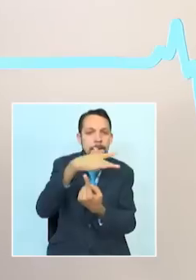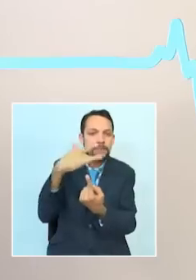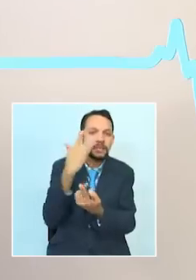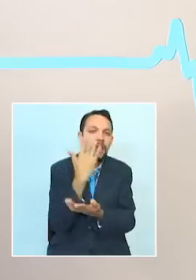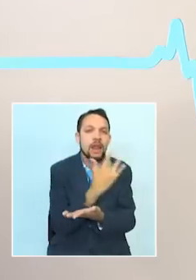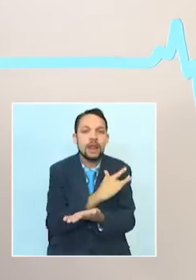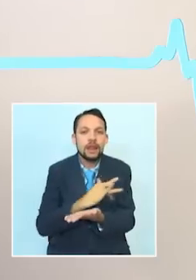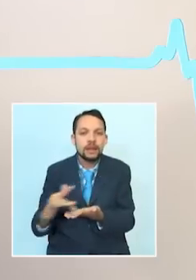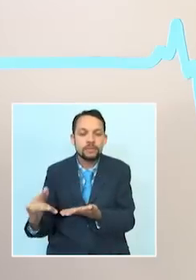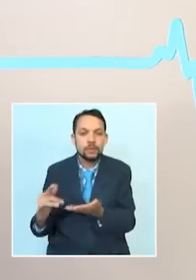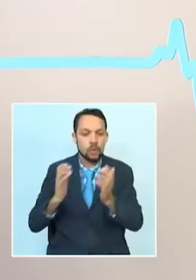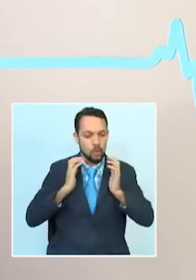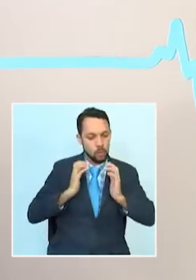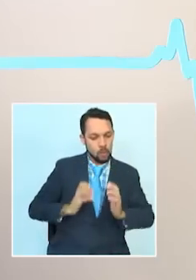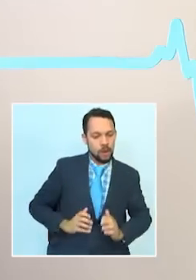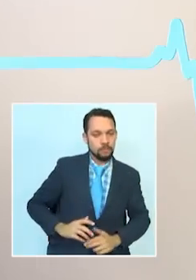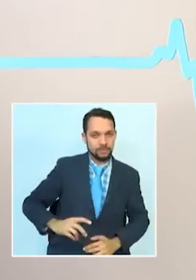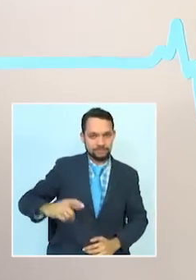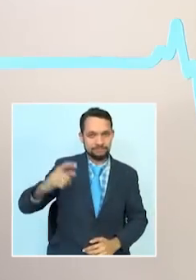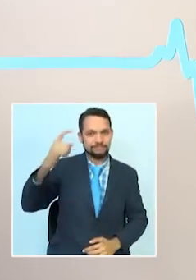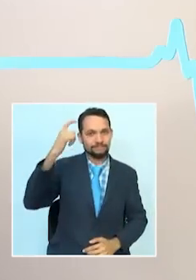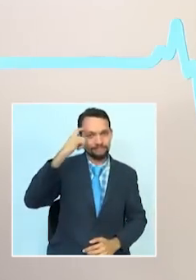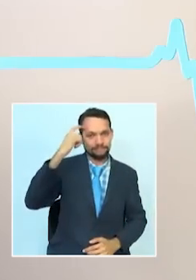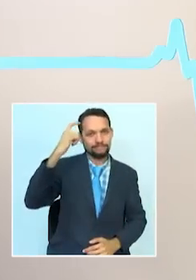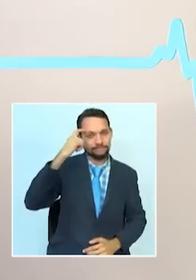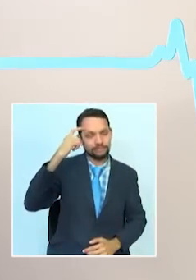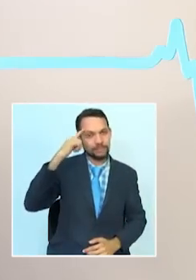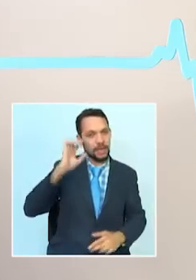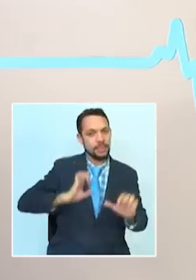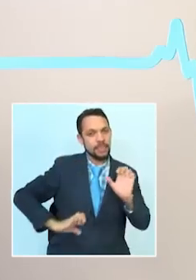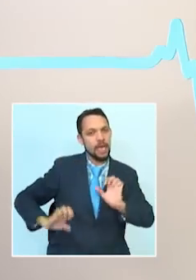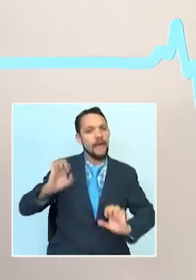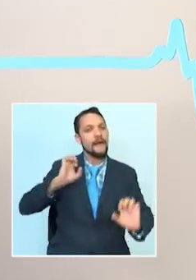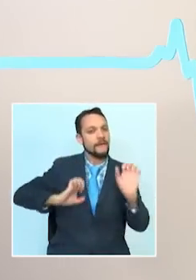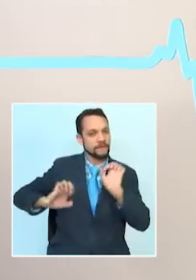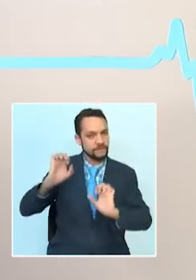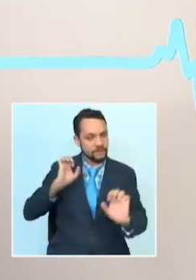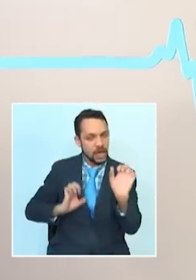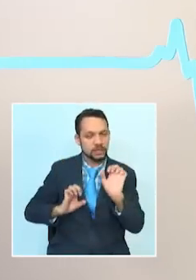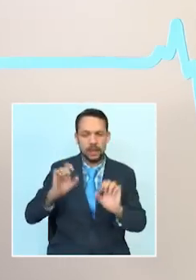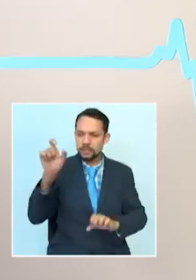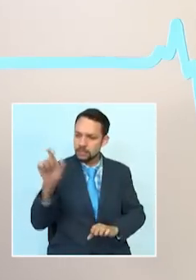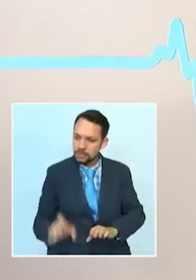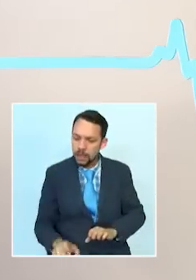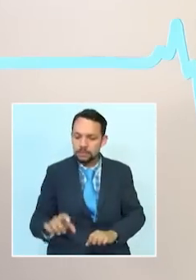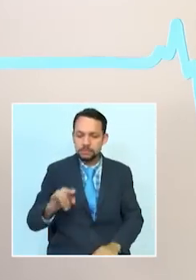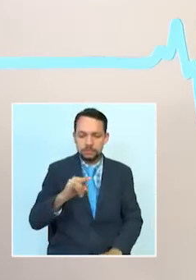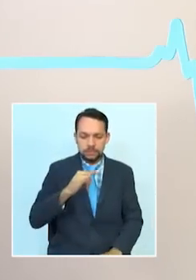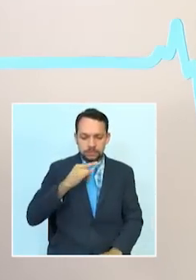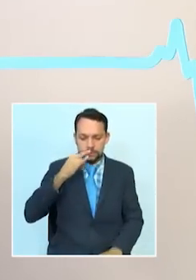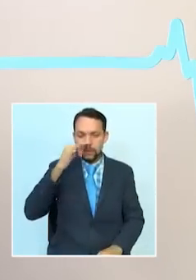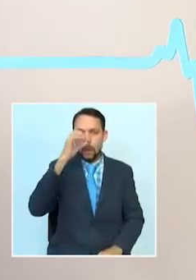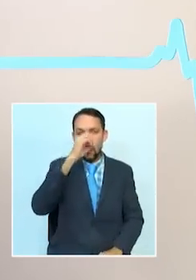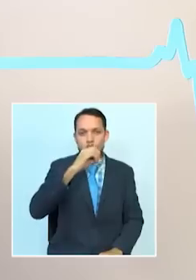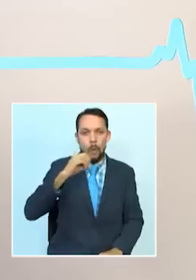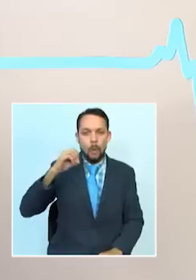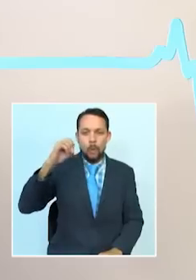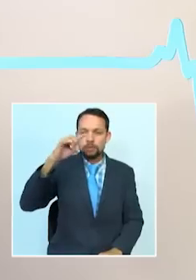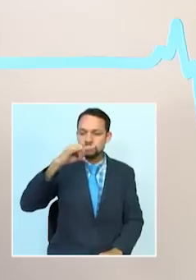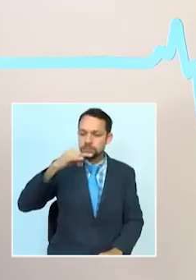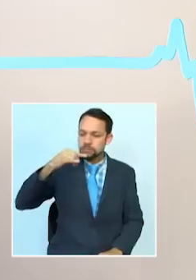que él se cuida y de esa forma él quiere defenderse entonces una correcta respiración todo eso Si tomamos la